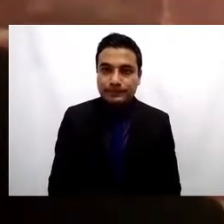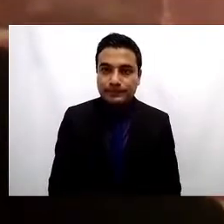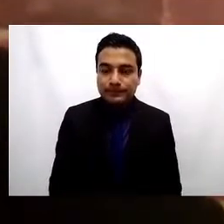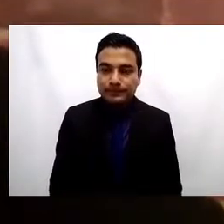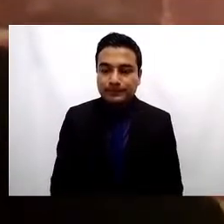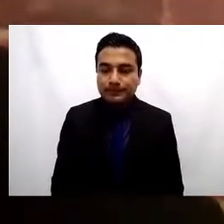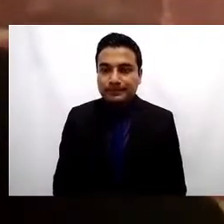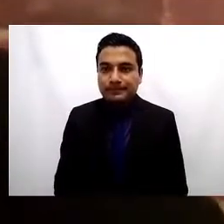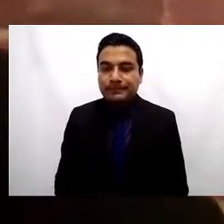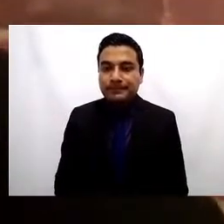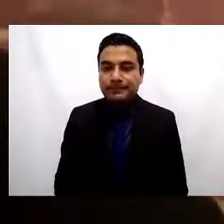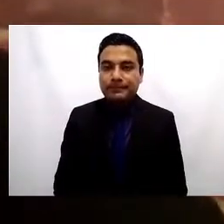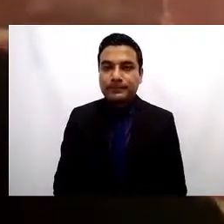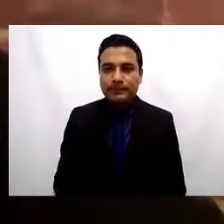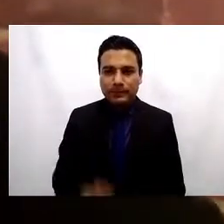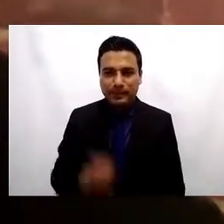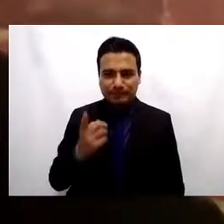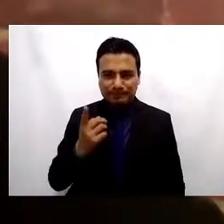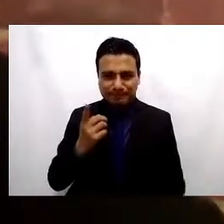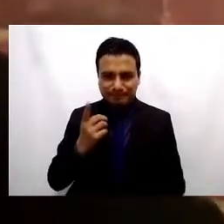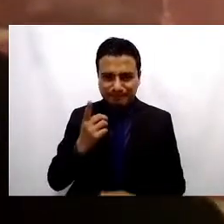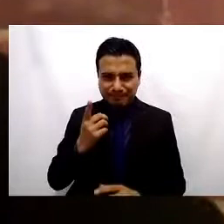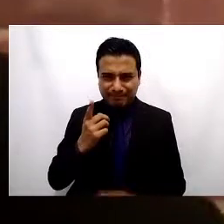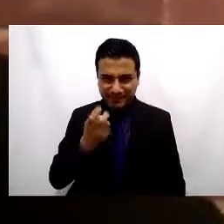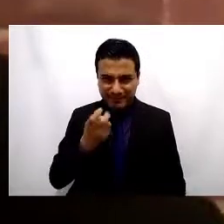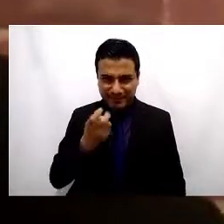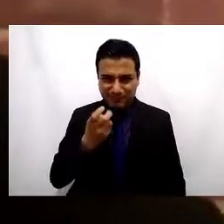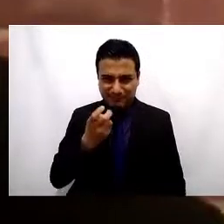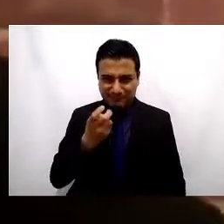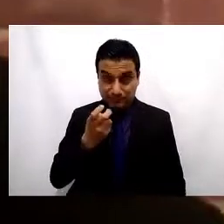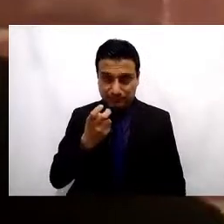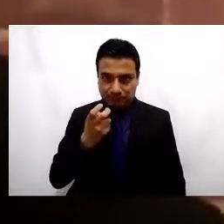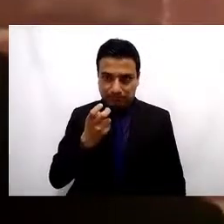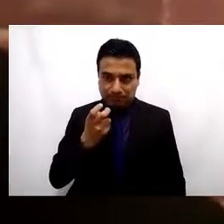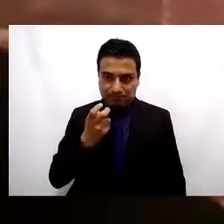¿Cuáles son los mecanismos de esa inteligencia rara,